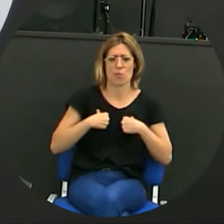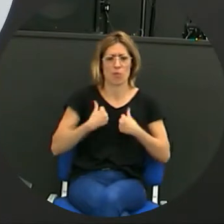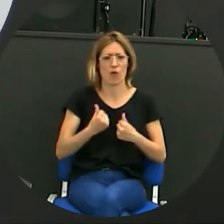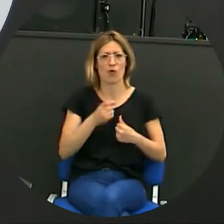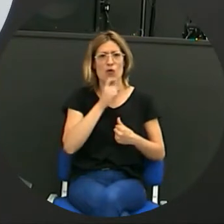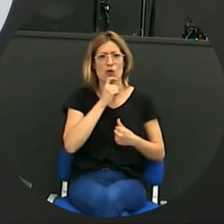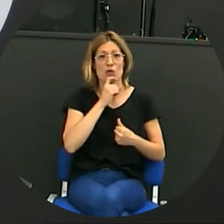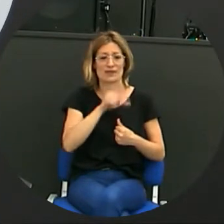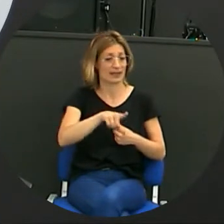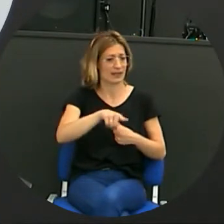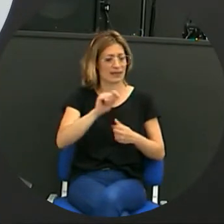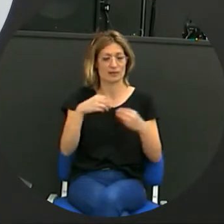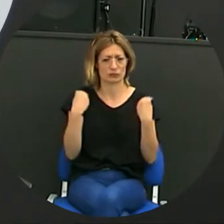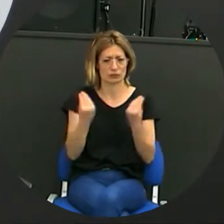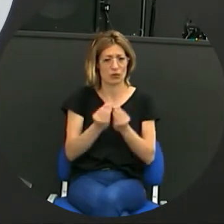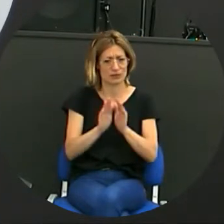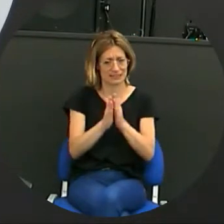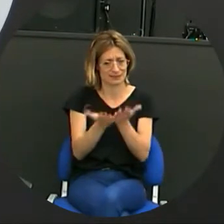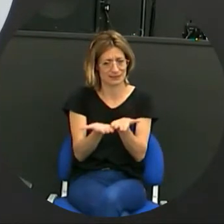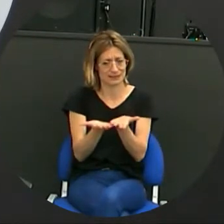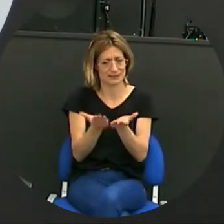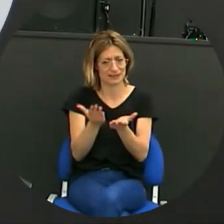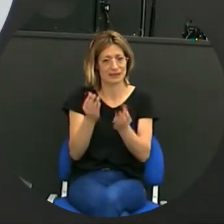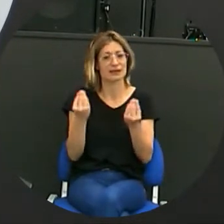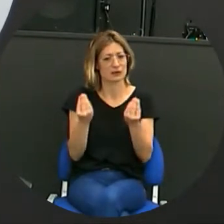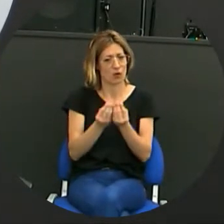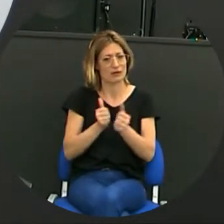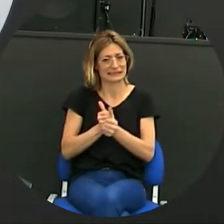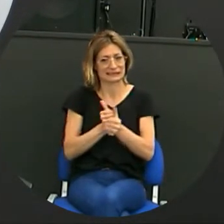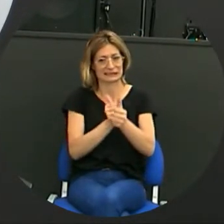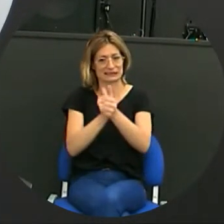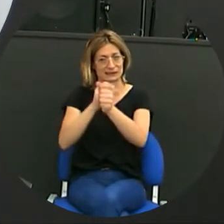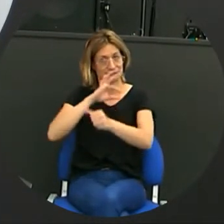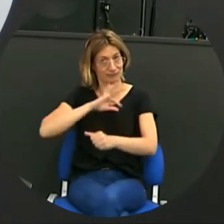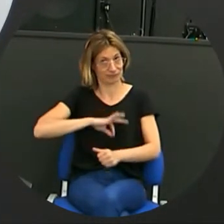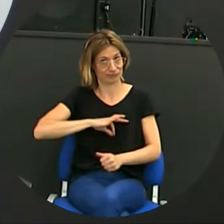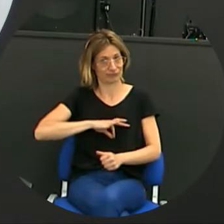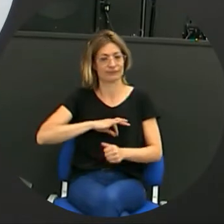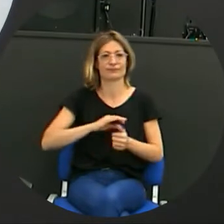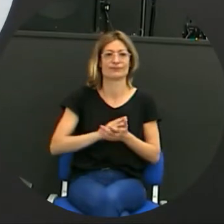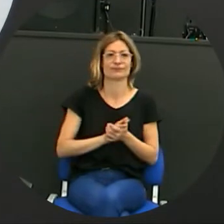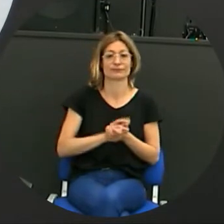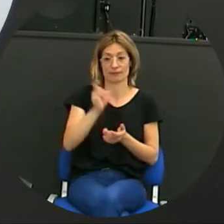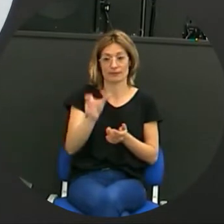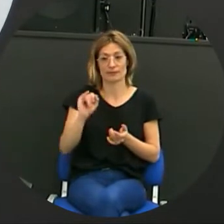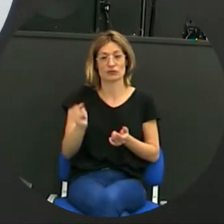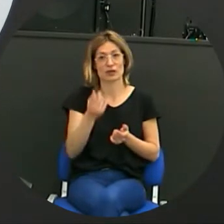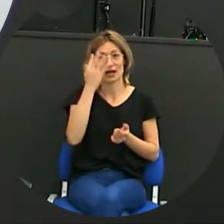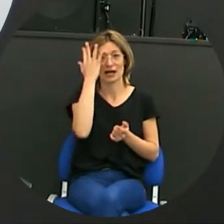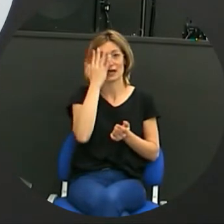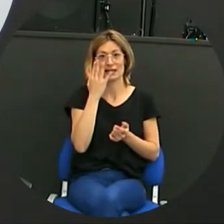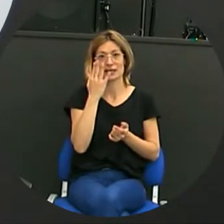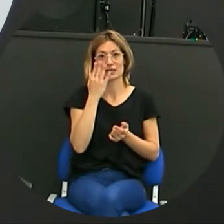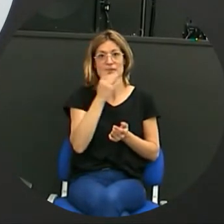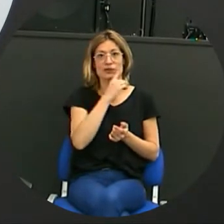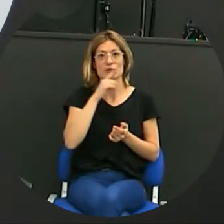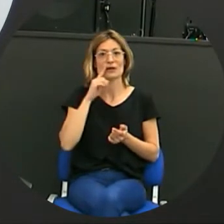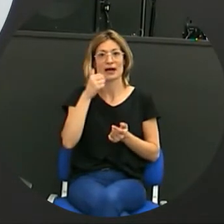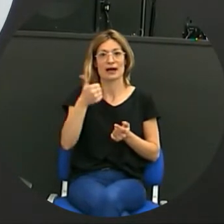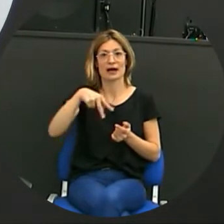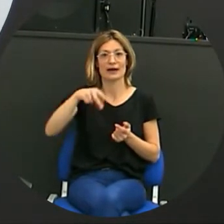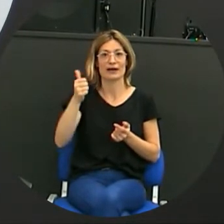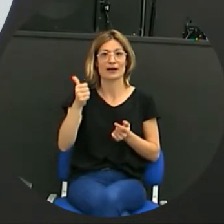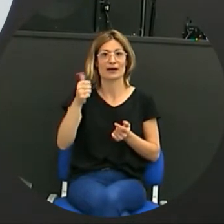determinación, con la palabra y con la guía del Espíritu. Ananías, el nombre significa que Dios